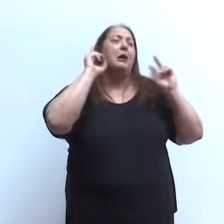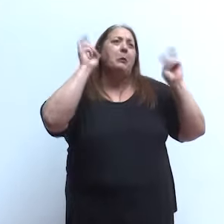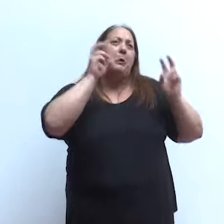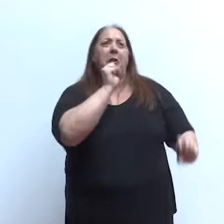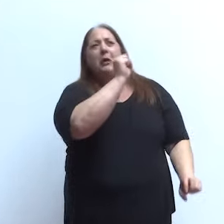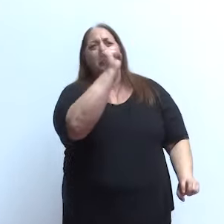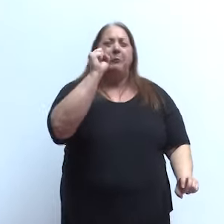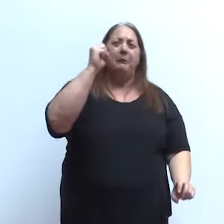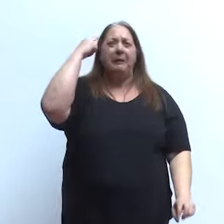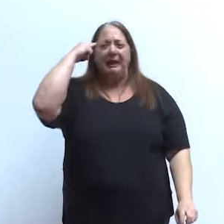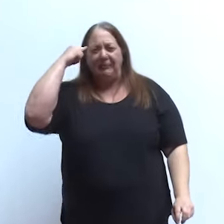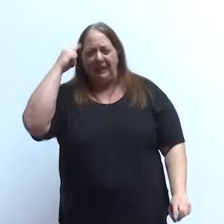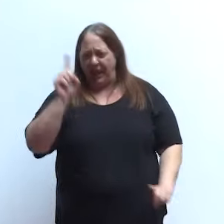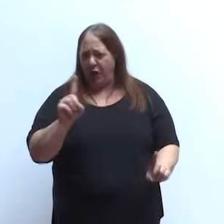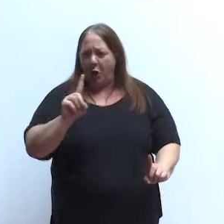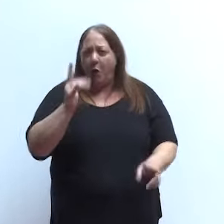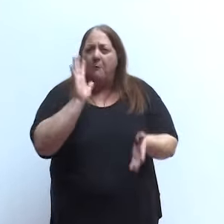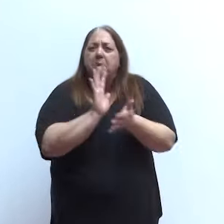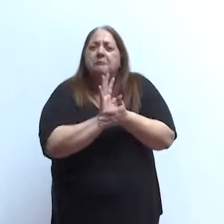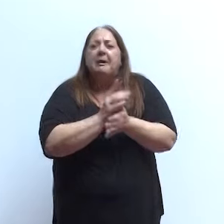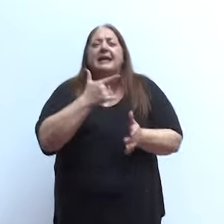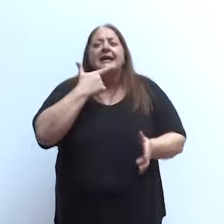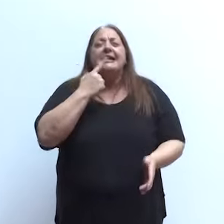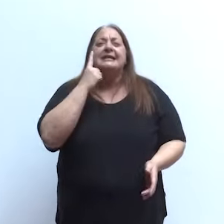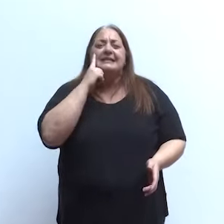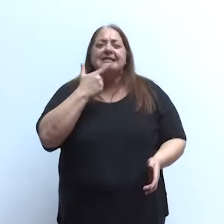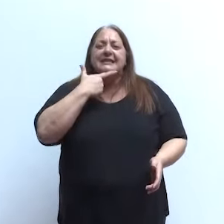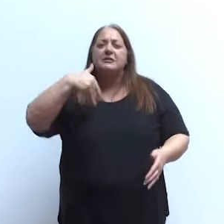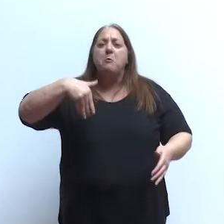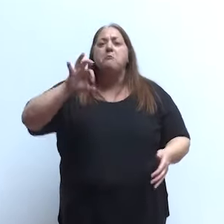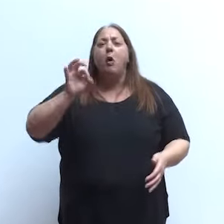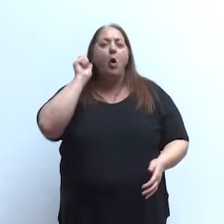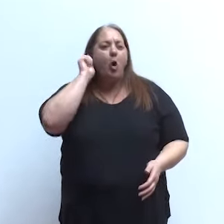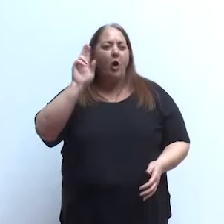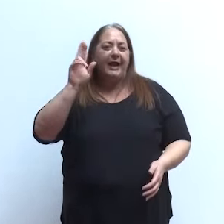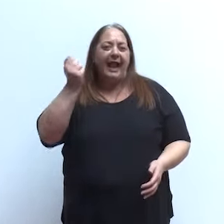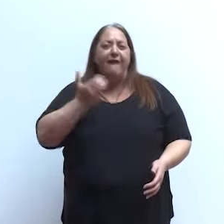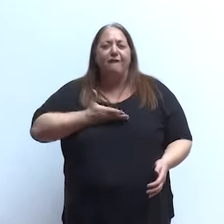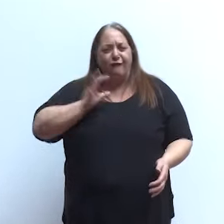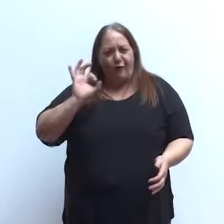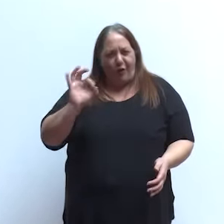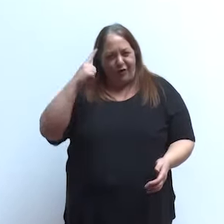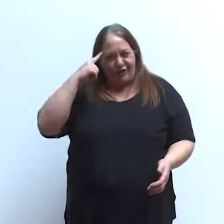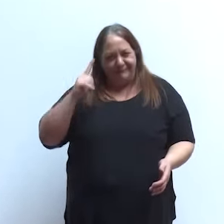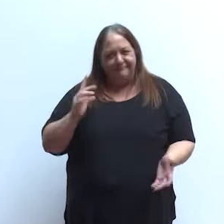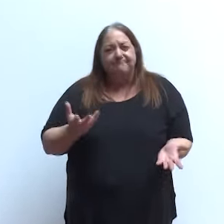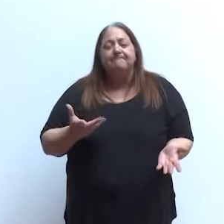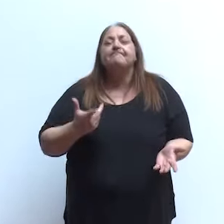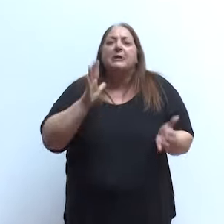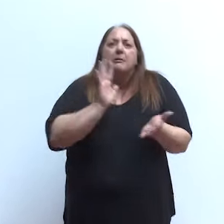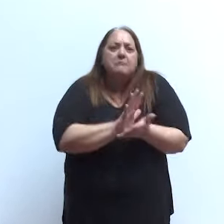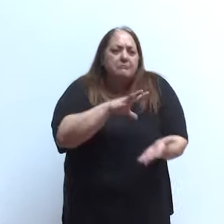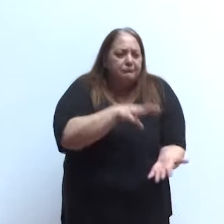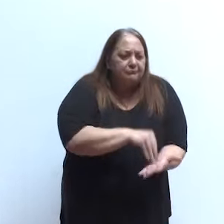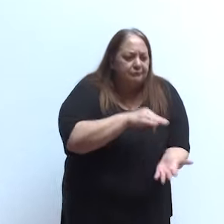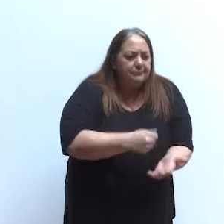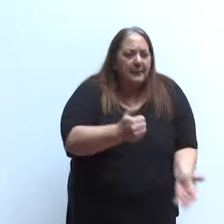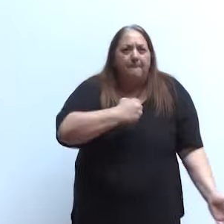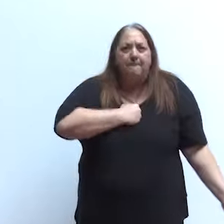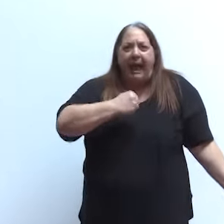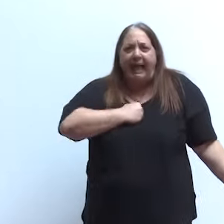sino una suerte de sismógrafo también no O sea que detectó el subsuelo de la patria que también se estaba sublevado para